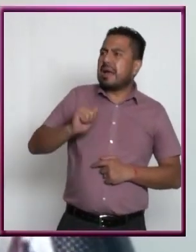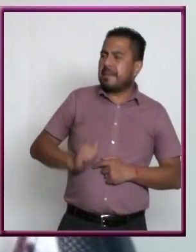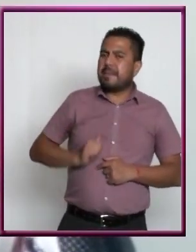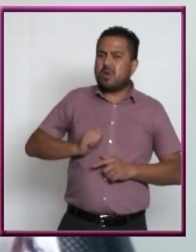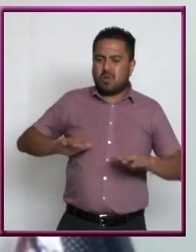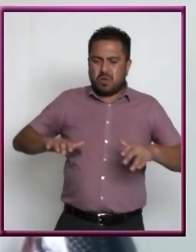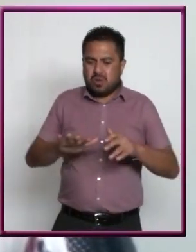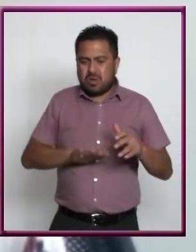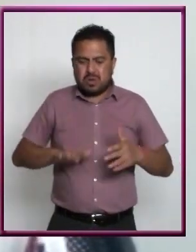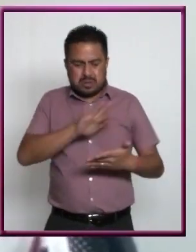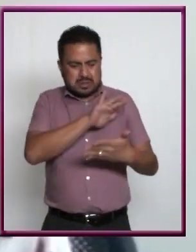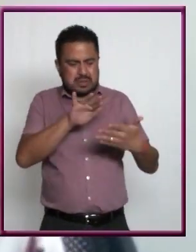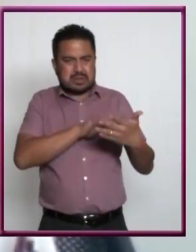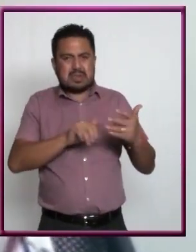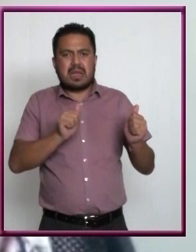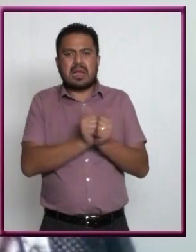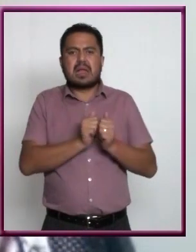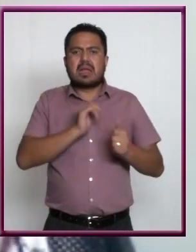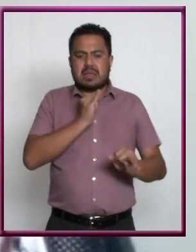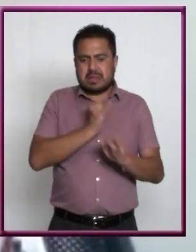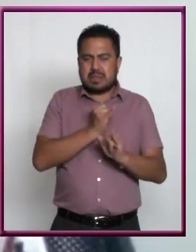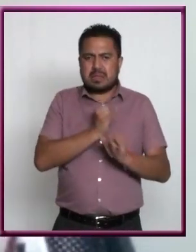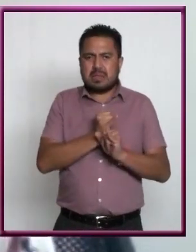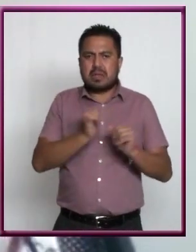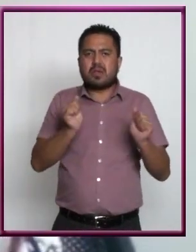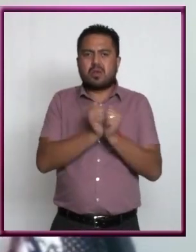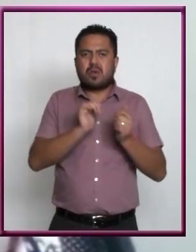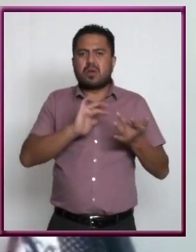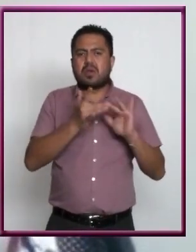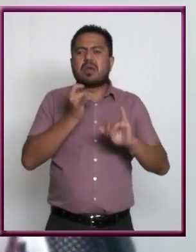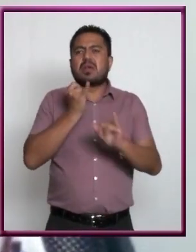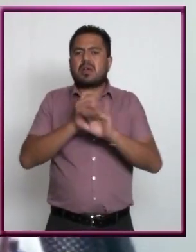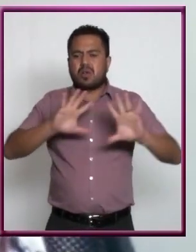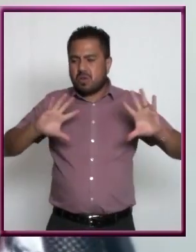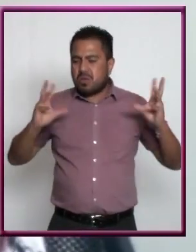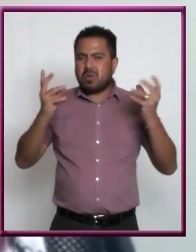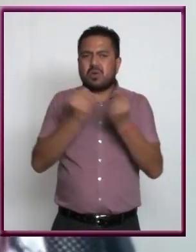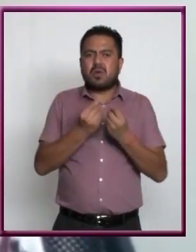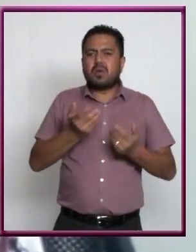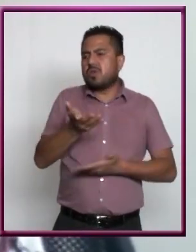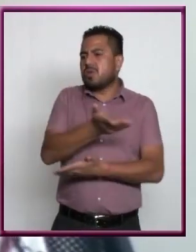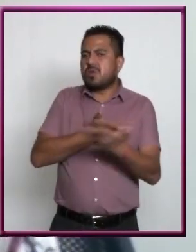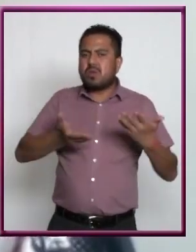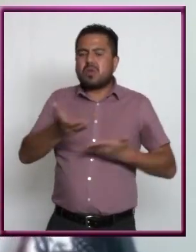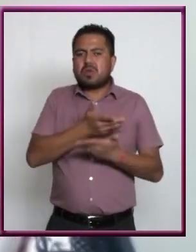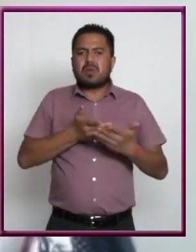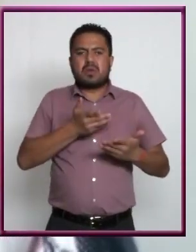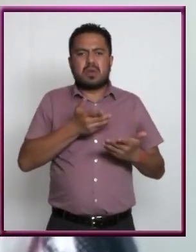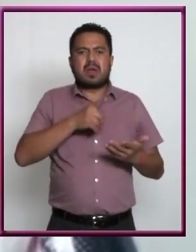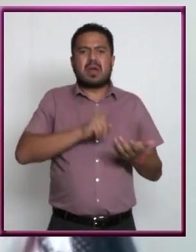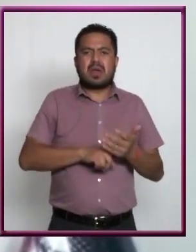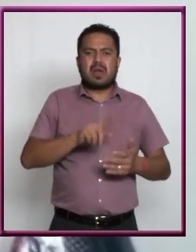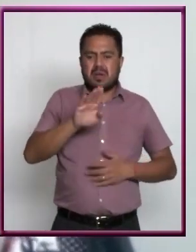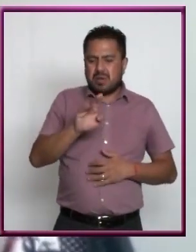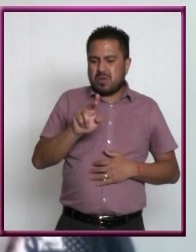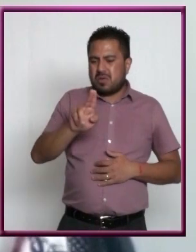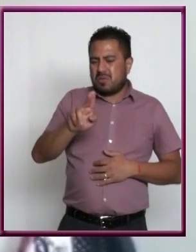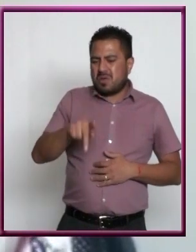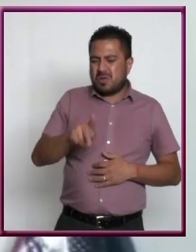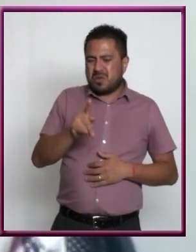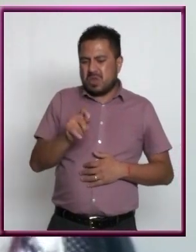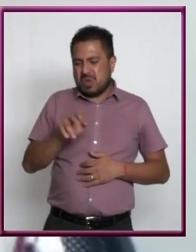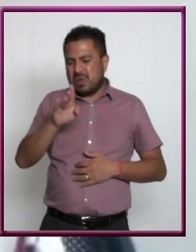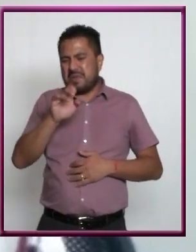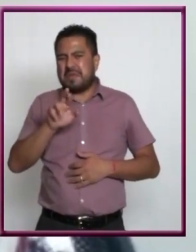todas estas comunidades de lectores que hay en la red, que las redes están llenas de cosas que compartir. Están los booktubers,